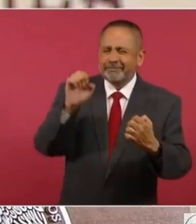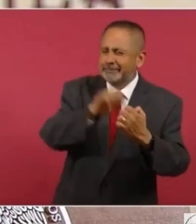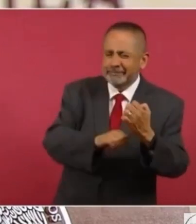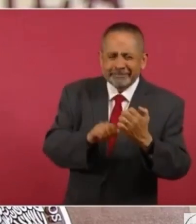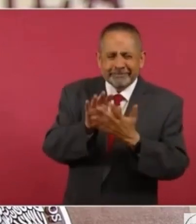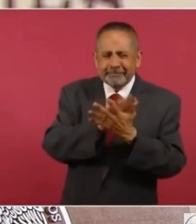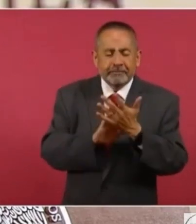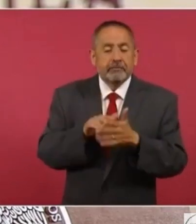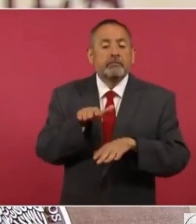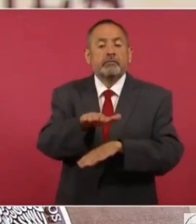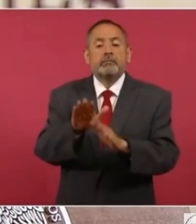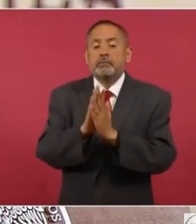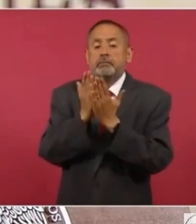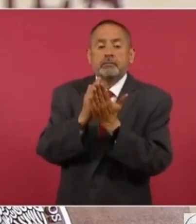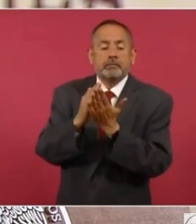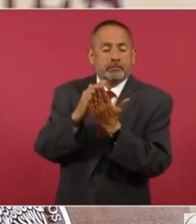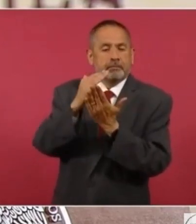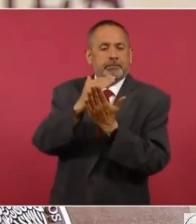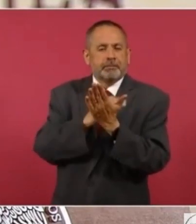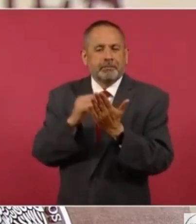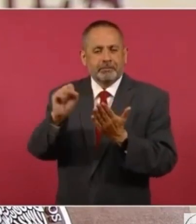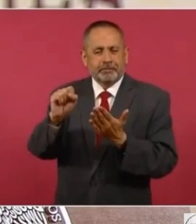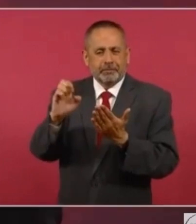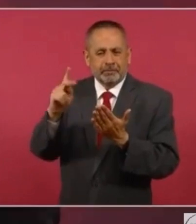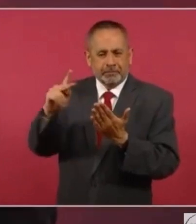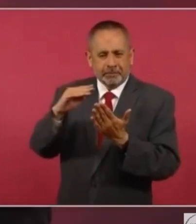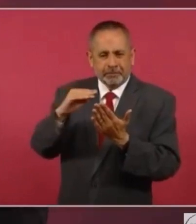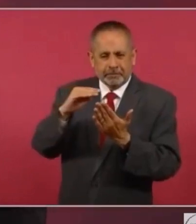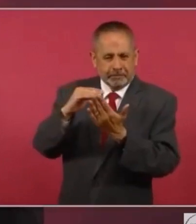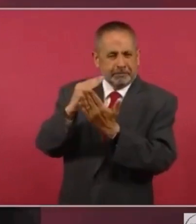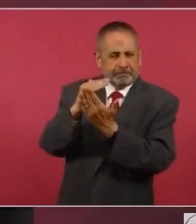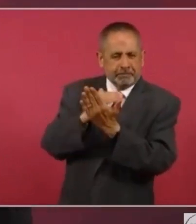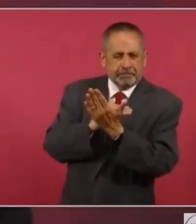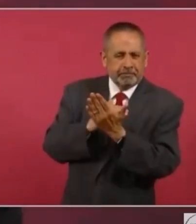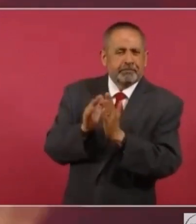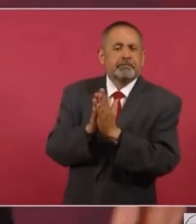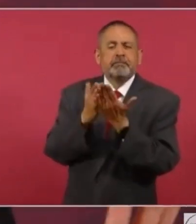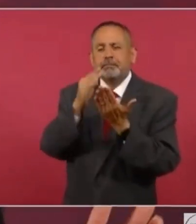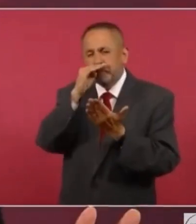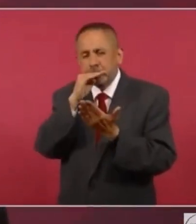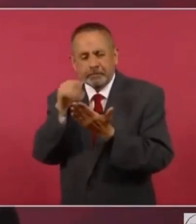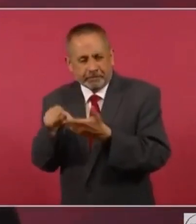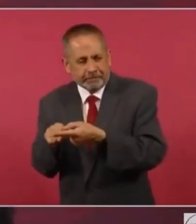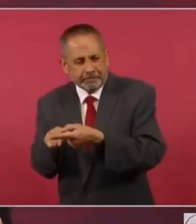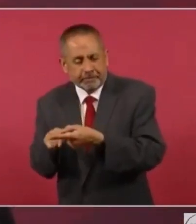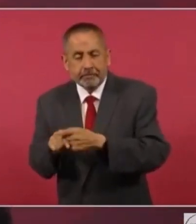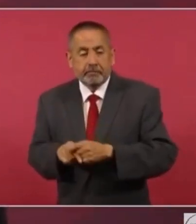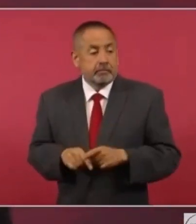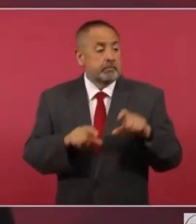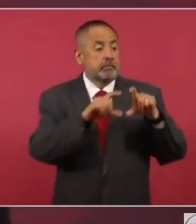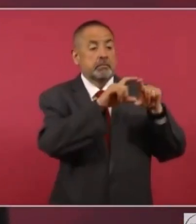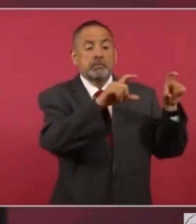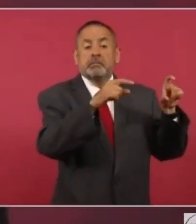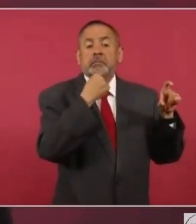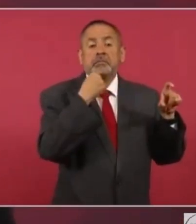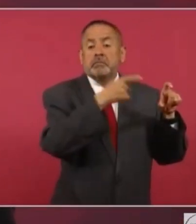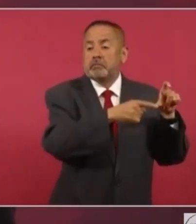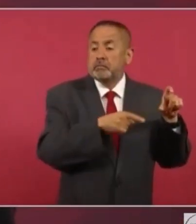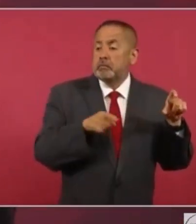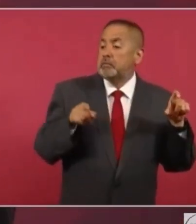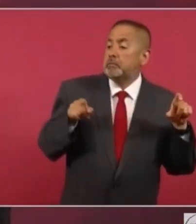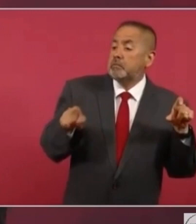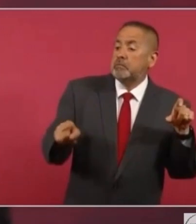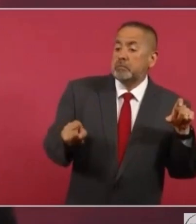los libros de texto de educación básica. El título lo dice todo. Pretenden sacar a